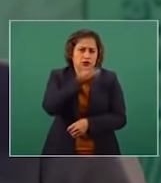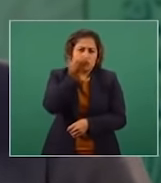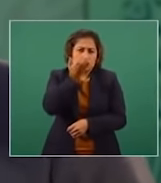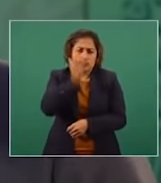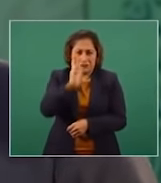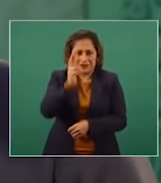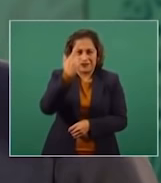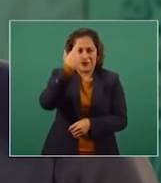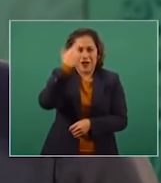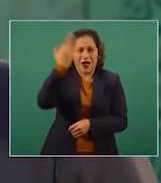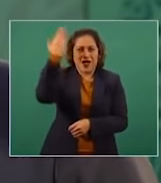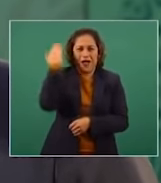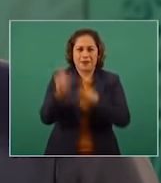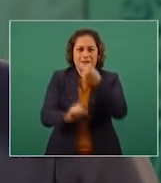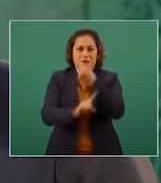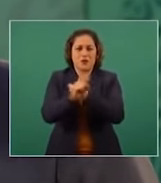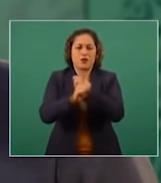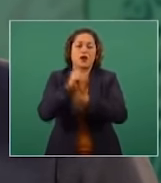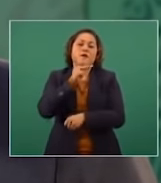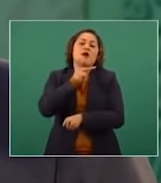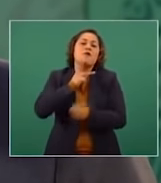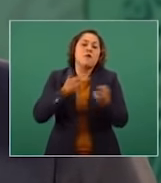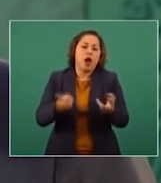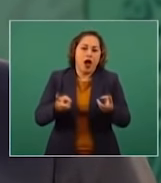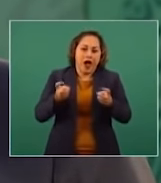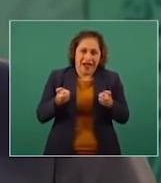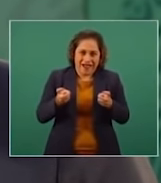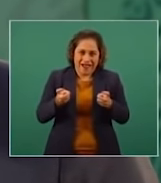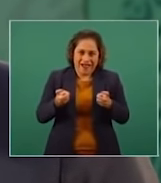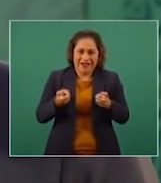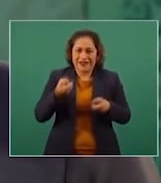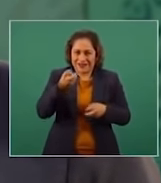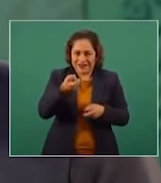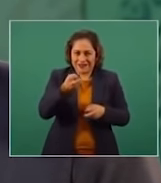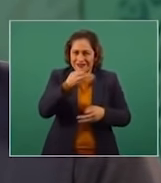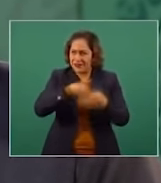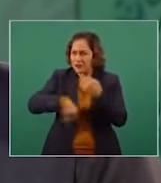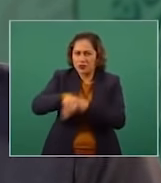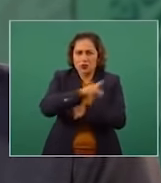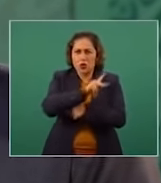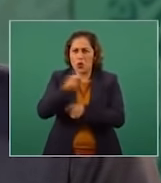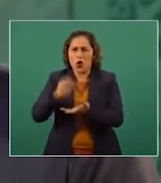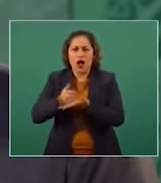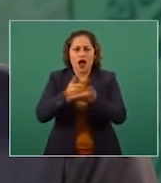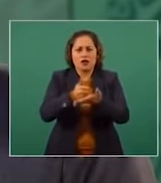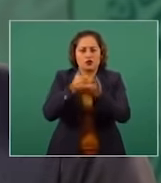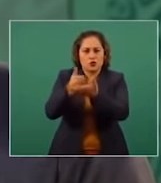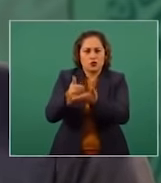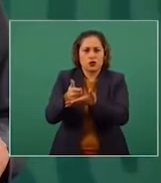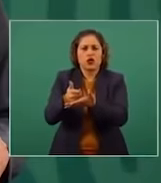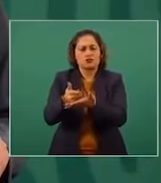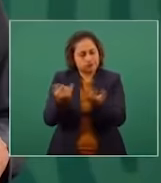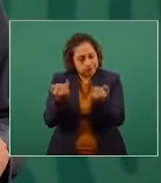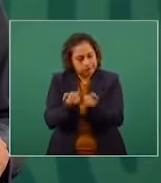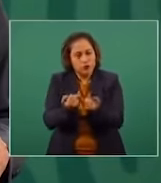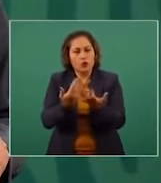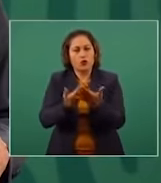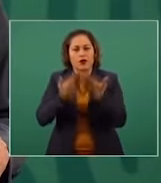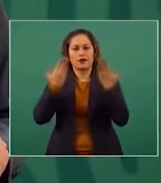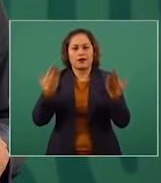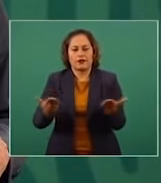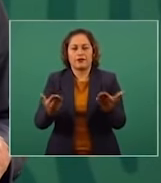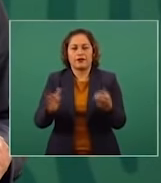huachicol, que fue muy difícil también, porque no